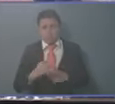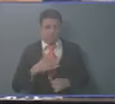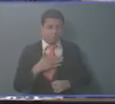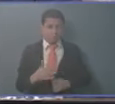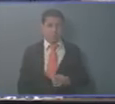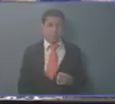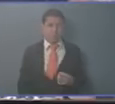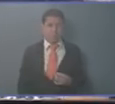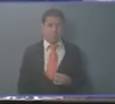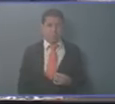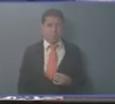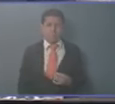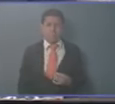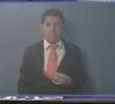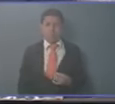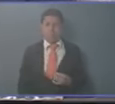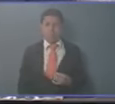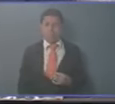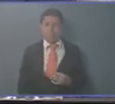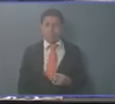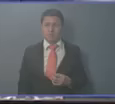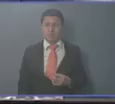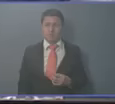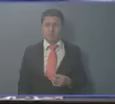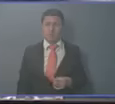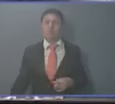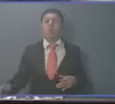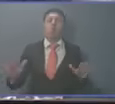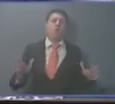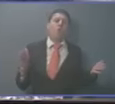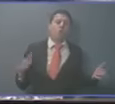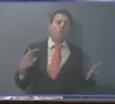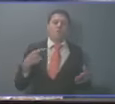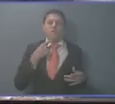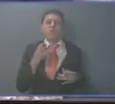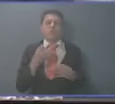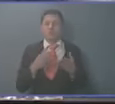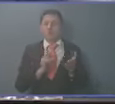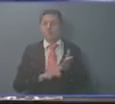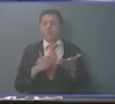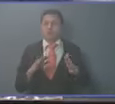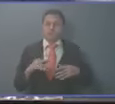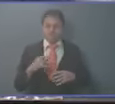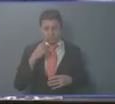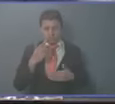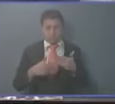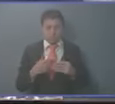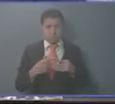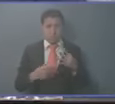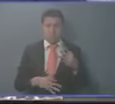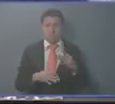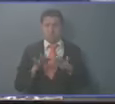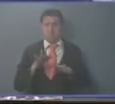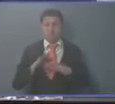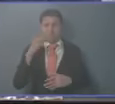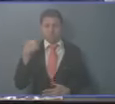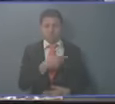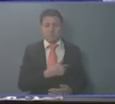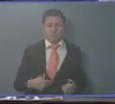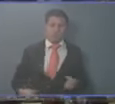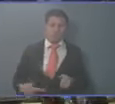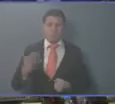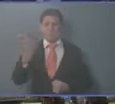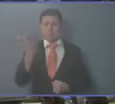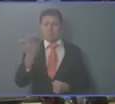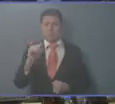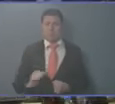para preguntar y repreguntar cómo y cuándo y a quién se le compró, porque ya lo establece la ley. Muchas gracias, presidente.